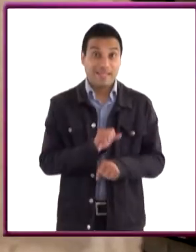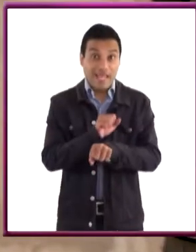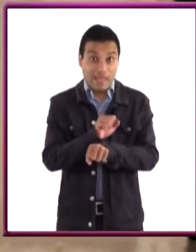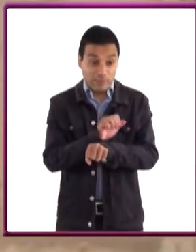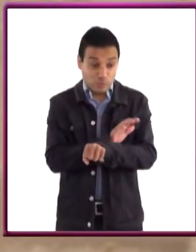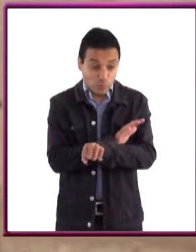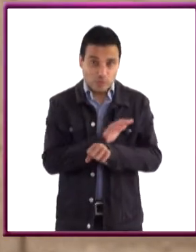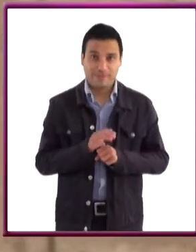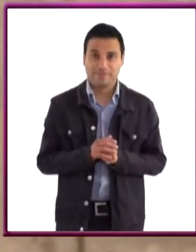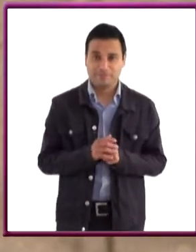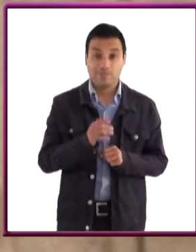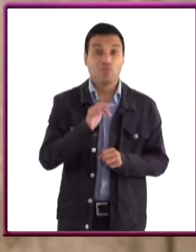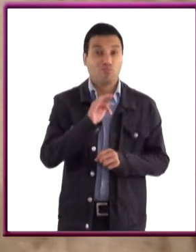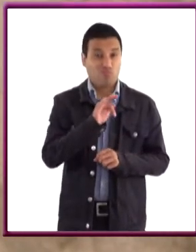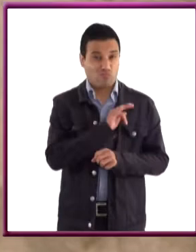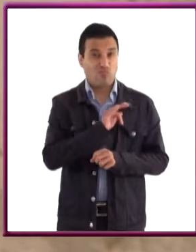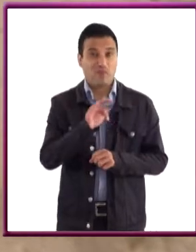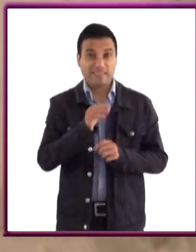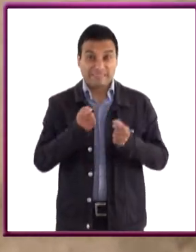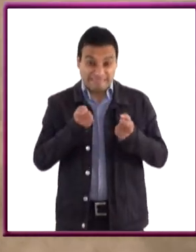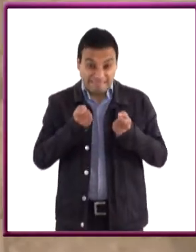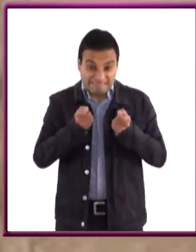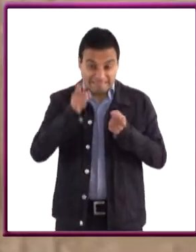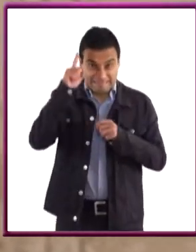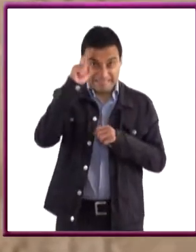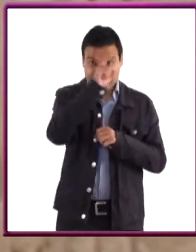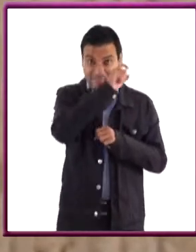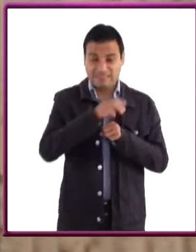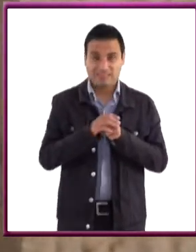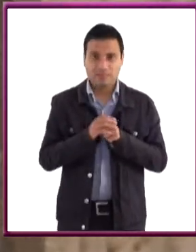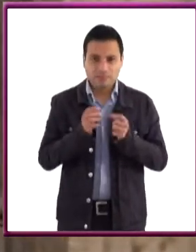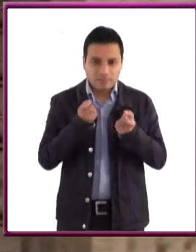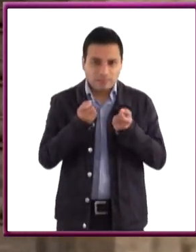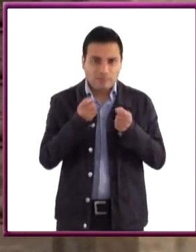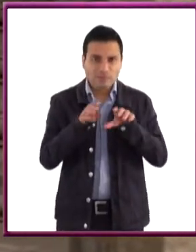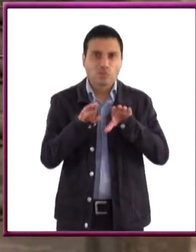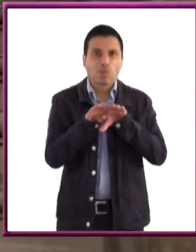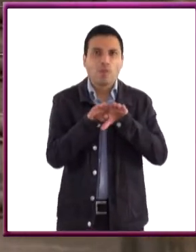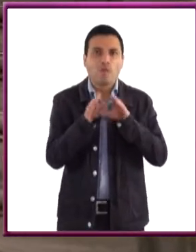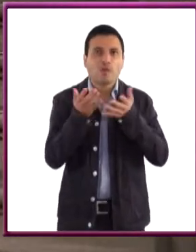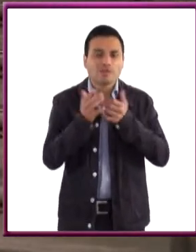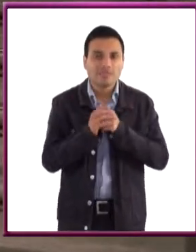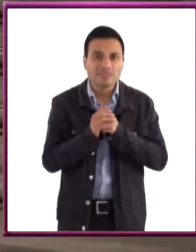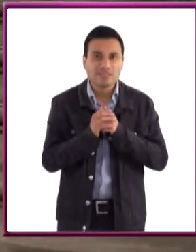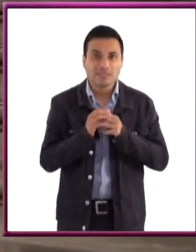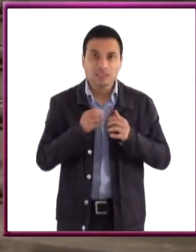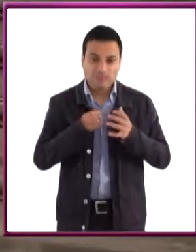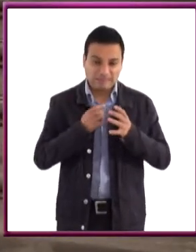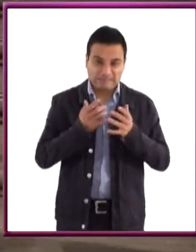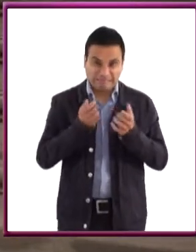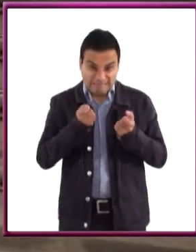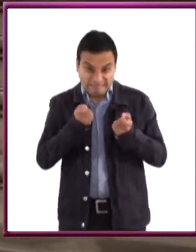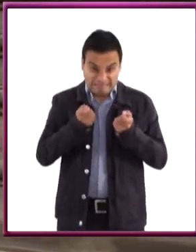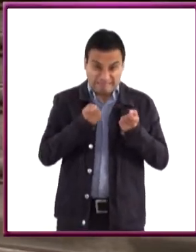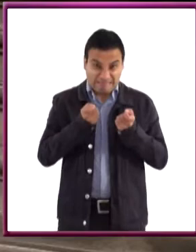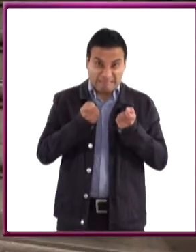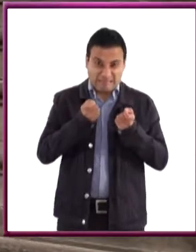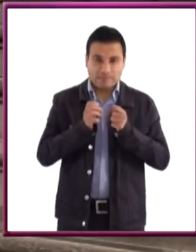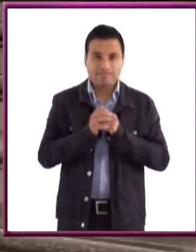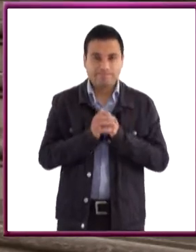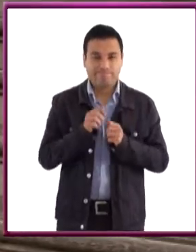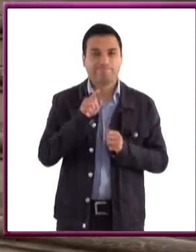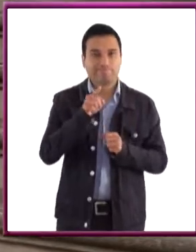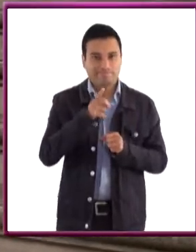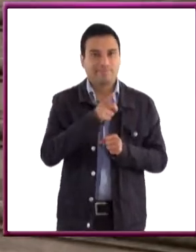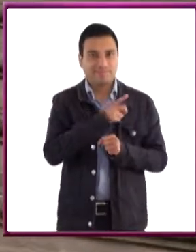las emociones a veces pueden dominarnos. Una forma de regular las emociones y evitar que nos controlen es entrenando